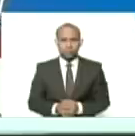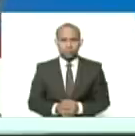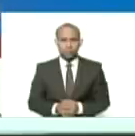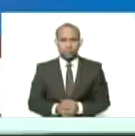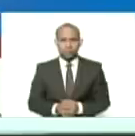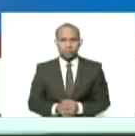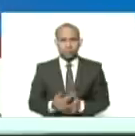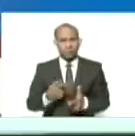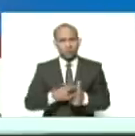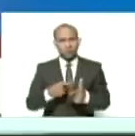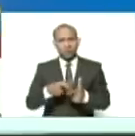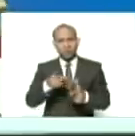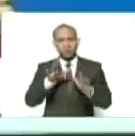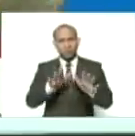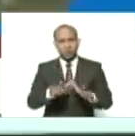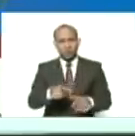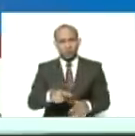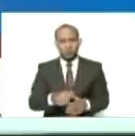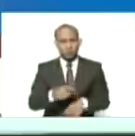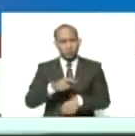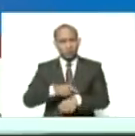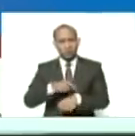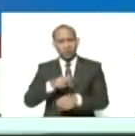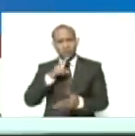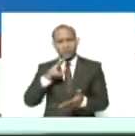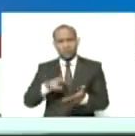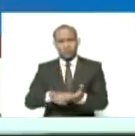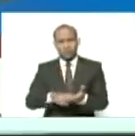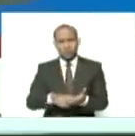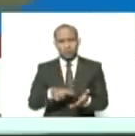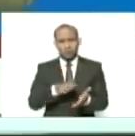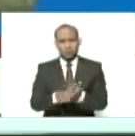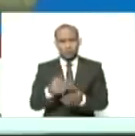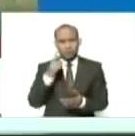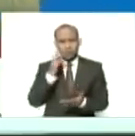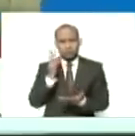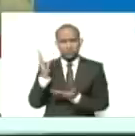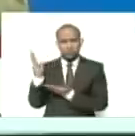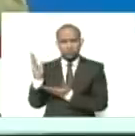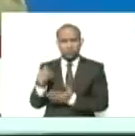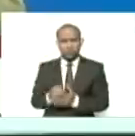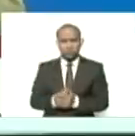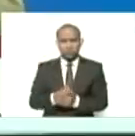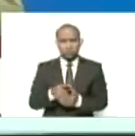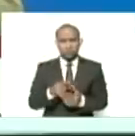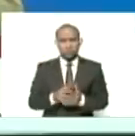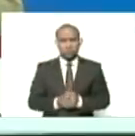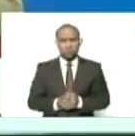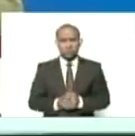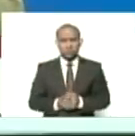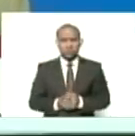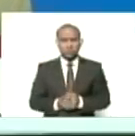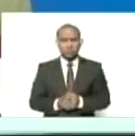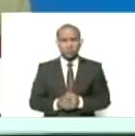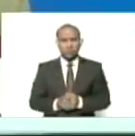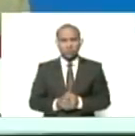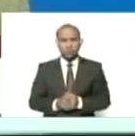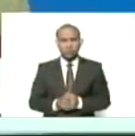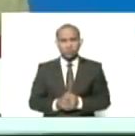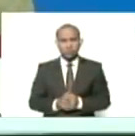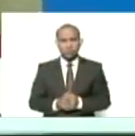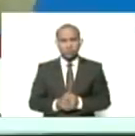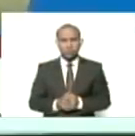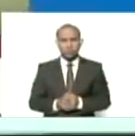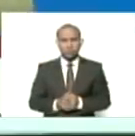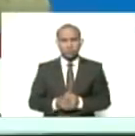así es, en tiempo real, a través de este bichito, y de este otro bichito, de estos dos